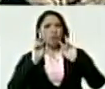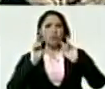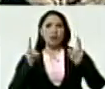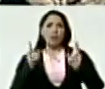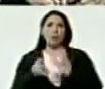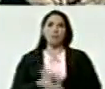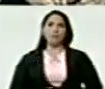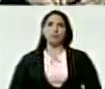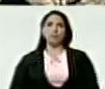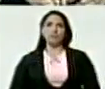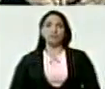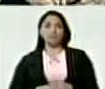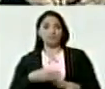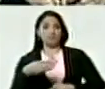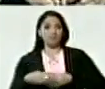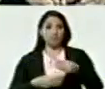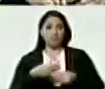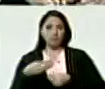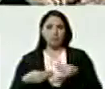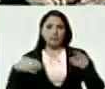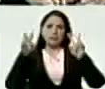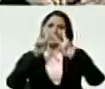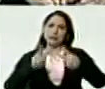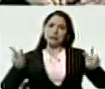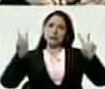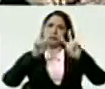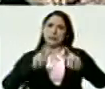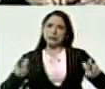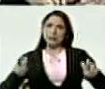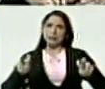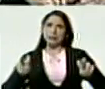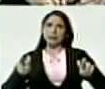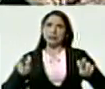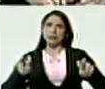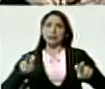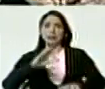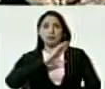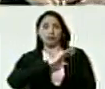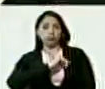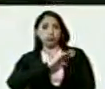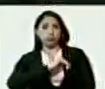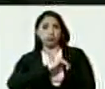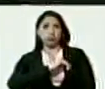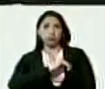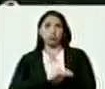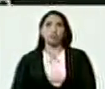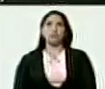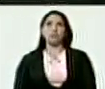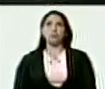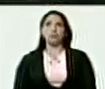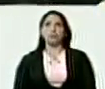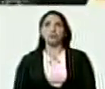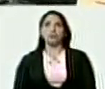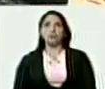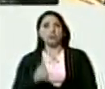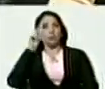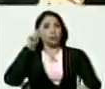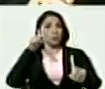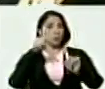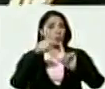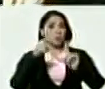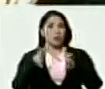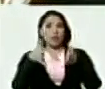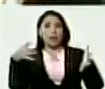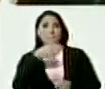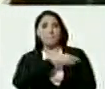de llevar a cabo la investigación penal y criminalística en el marco de la gran misión Cuadrantes de